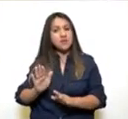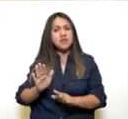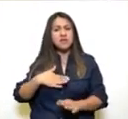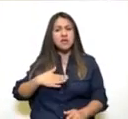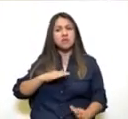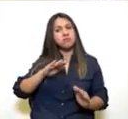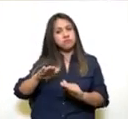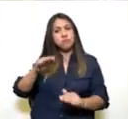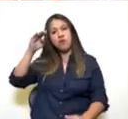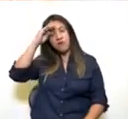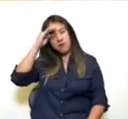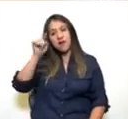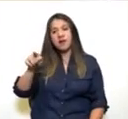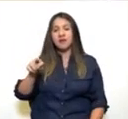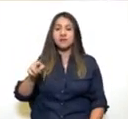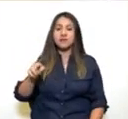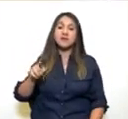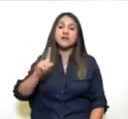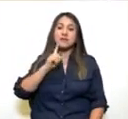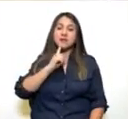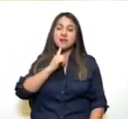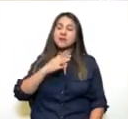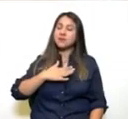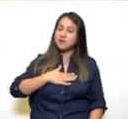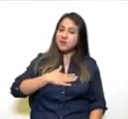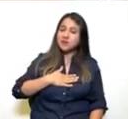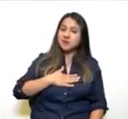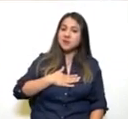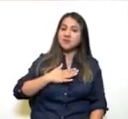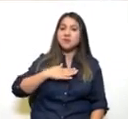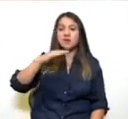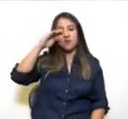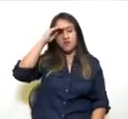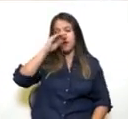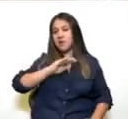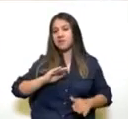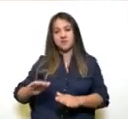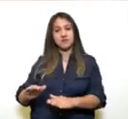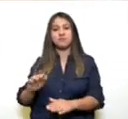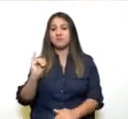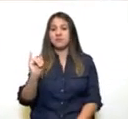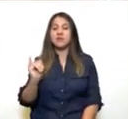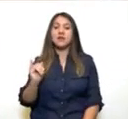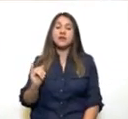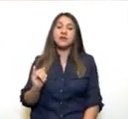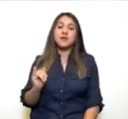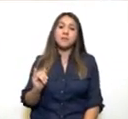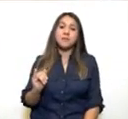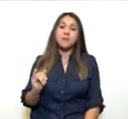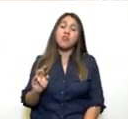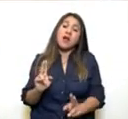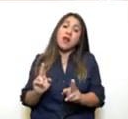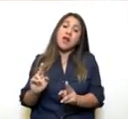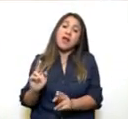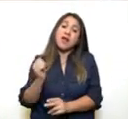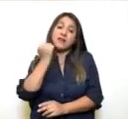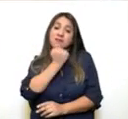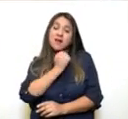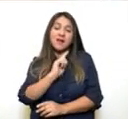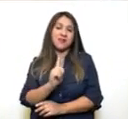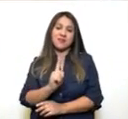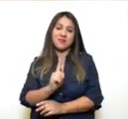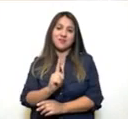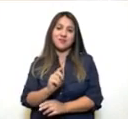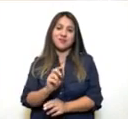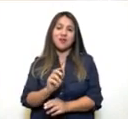él tiene mi confianza que no queremos que se equivoque ningún